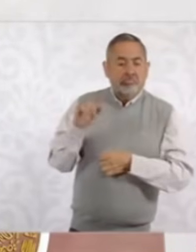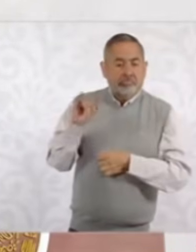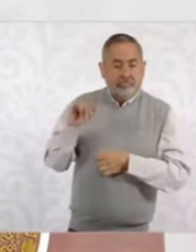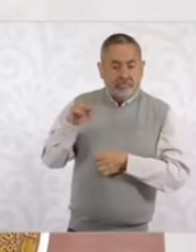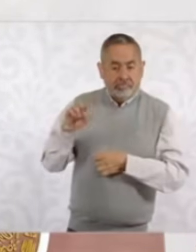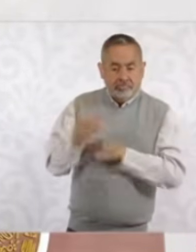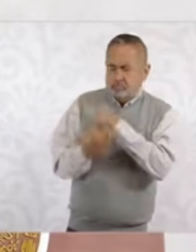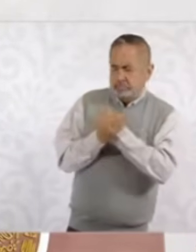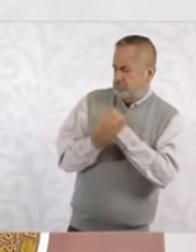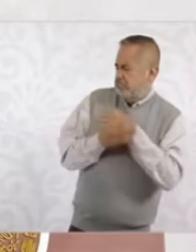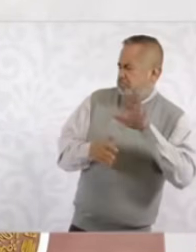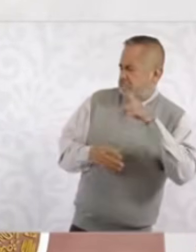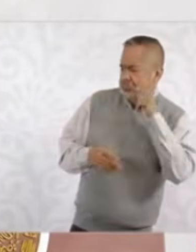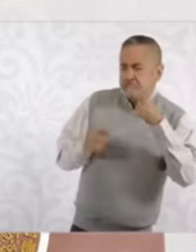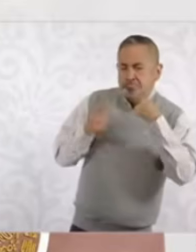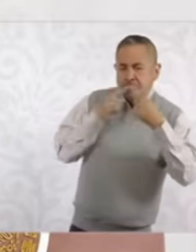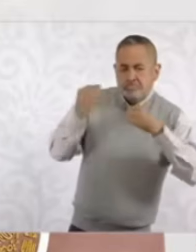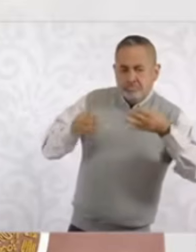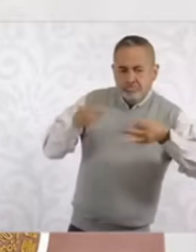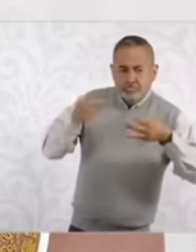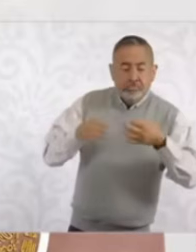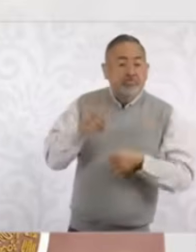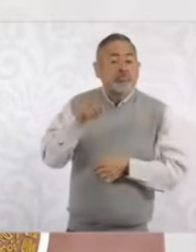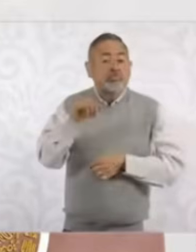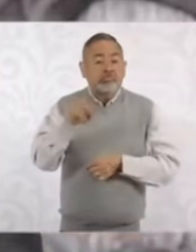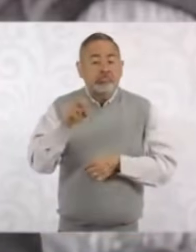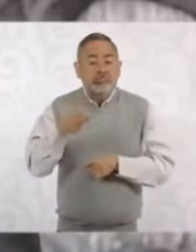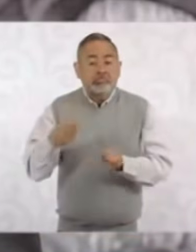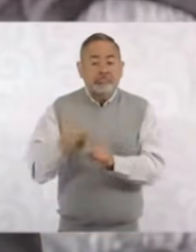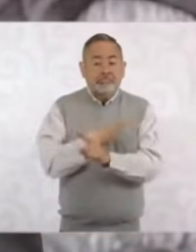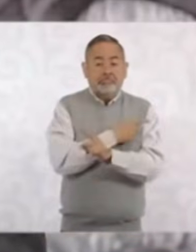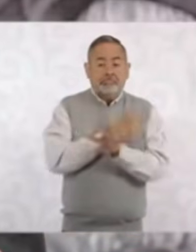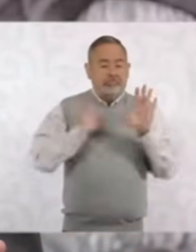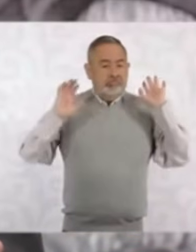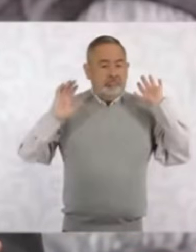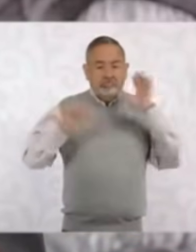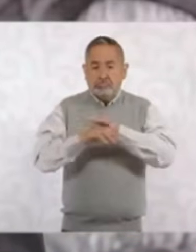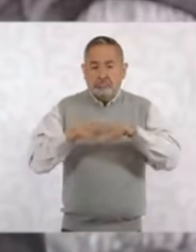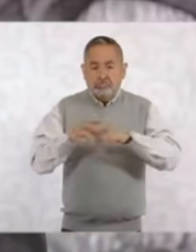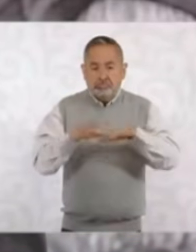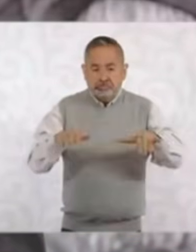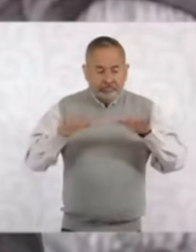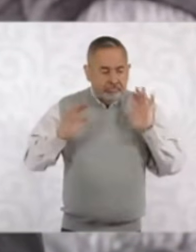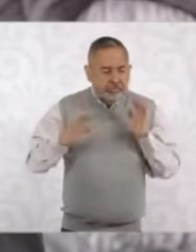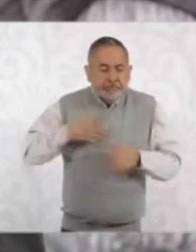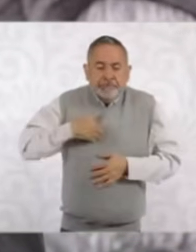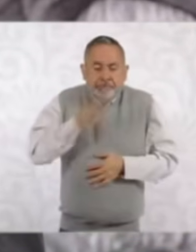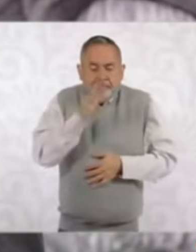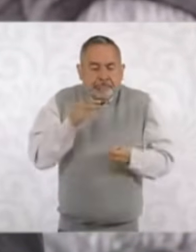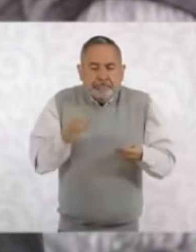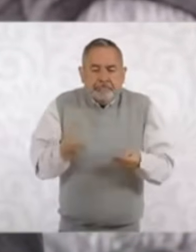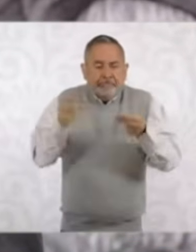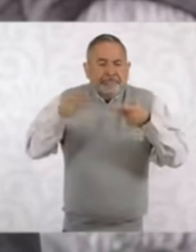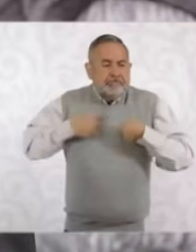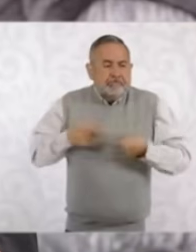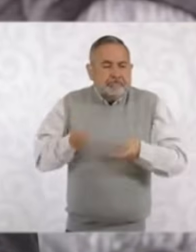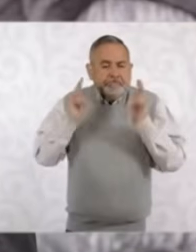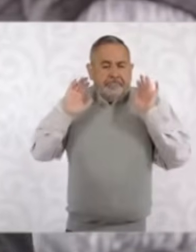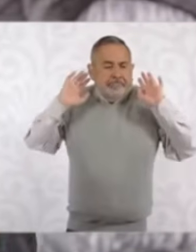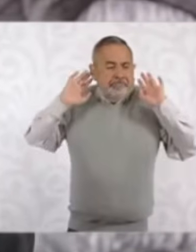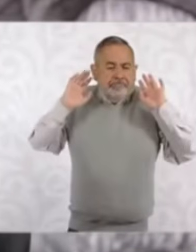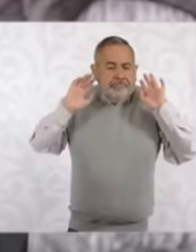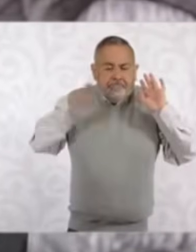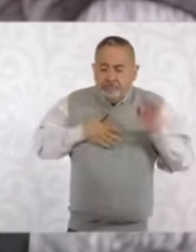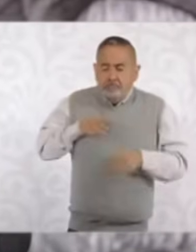Tribunal Electoral, saliéndose un poco por la tangente, dice que no está seguro de tener competencias para ello. Sin